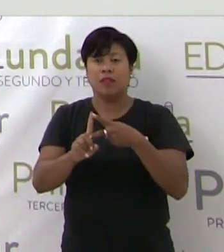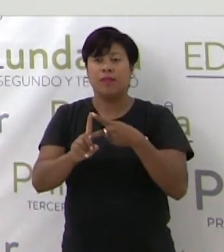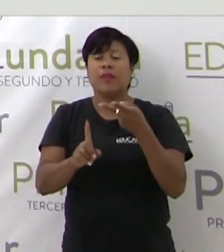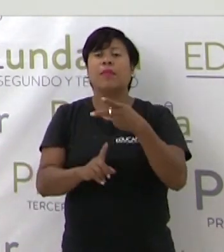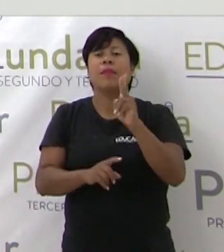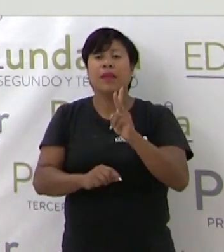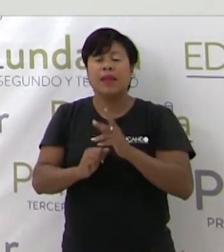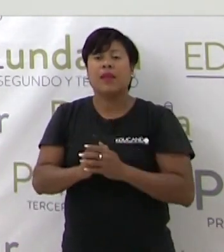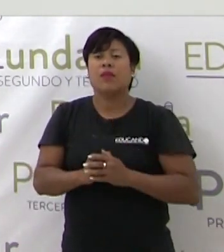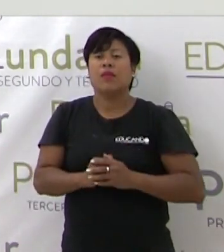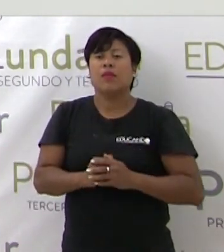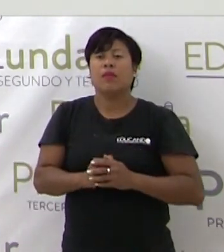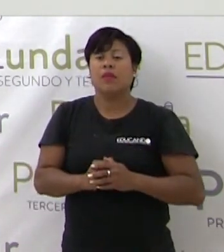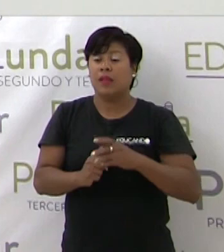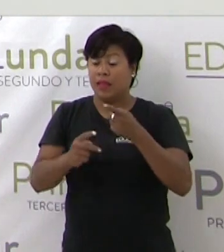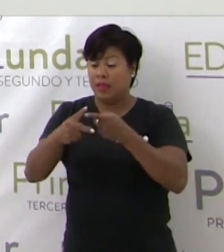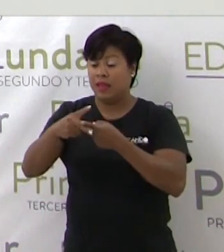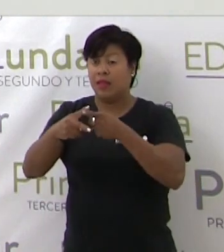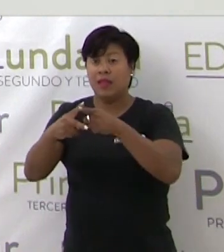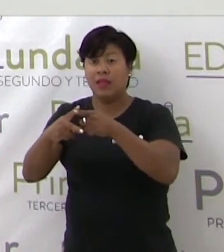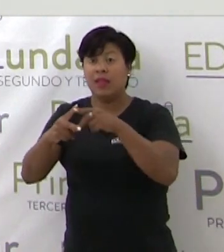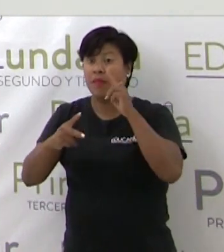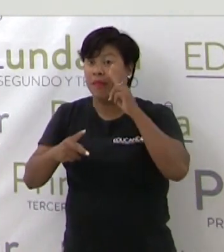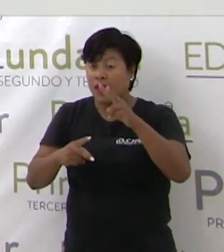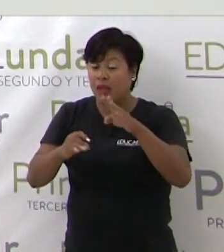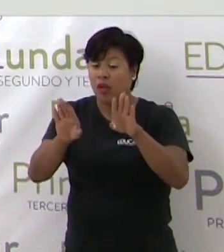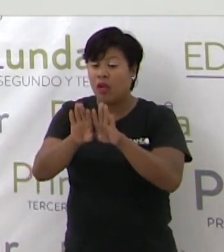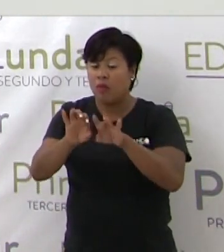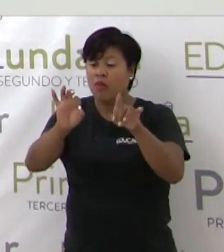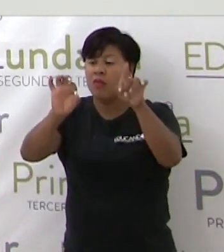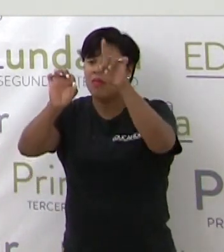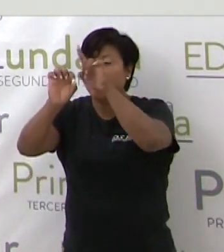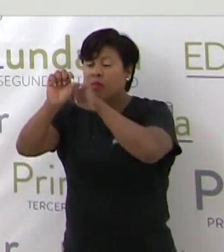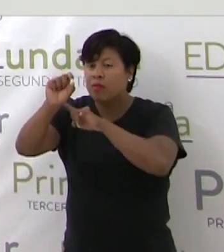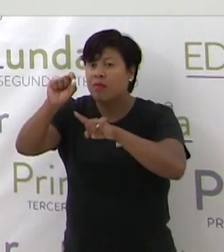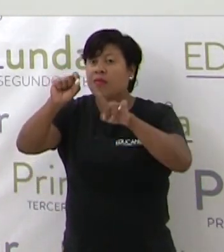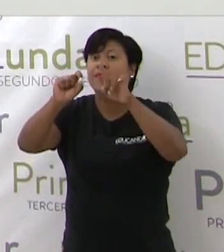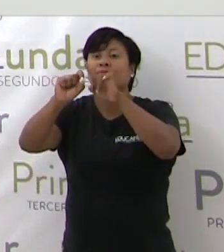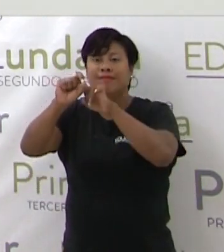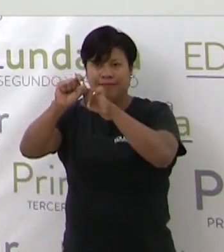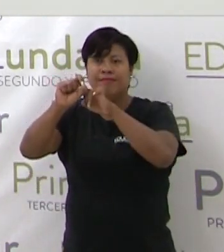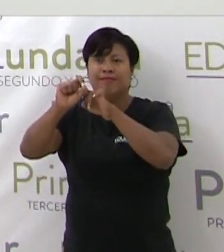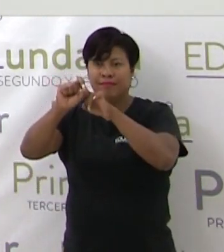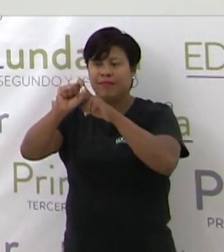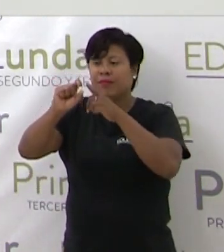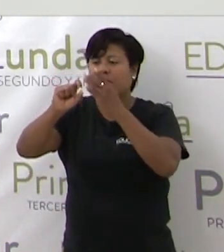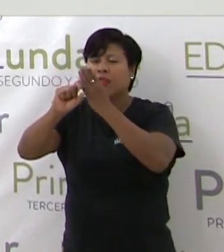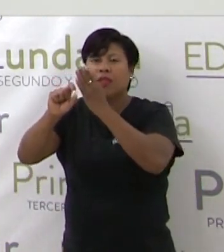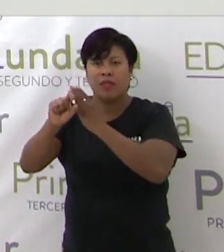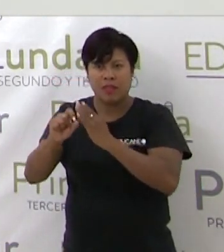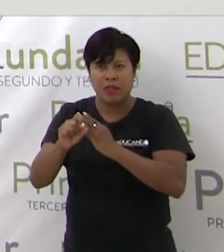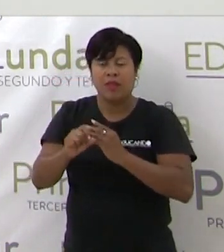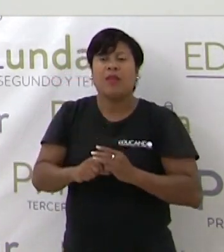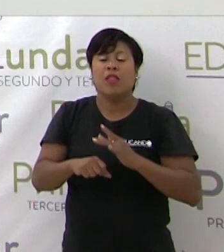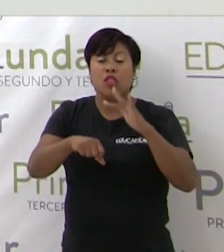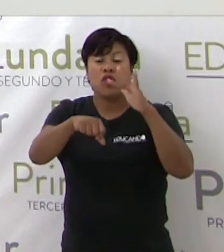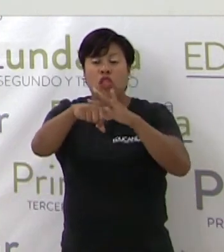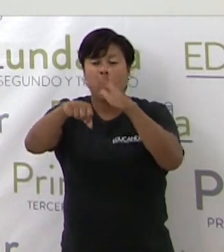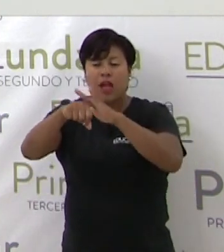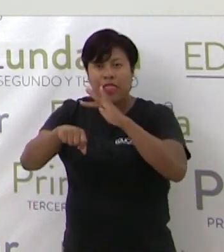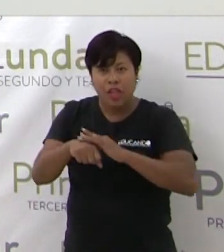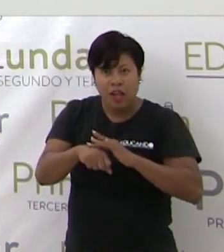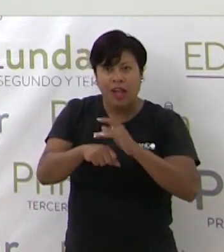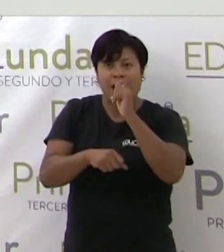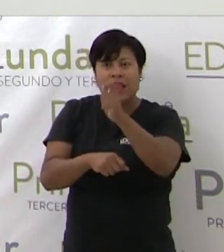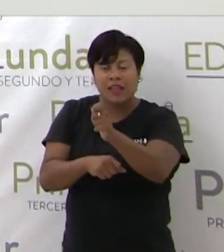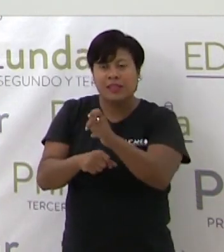pero sus vértices, si se dan cuenta, o los ángulos de esta figura geométrica tocan los